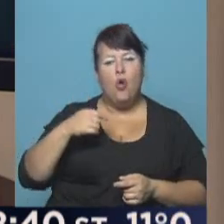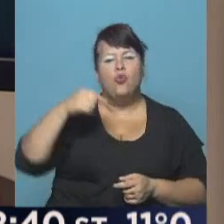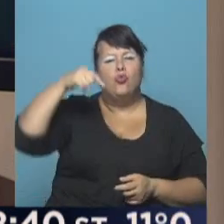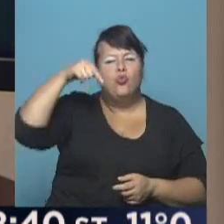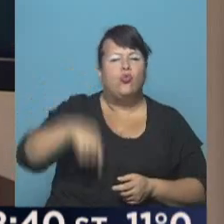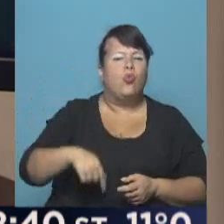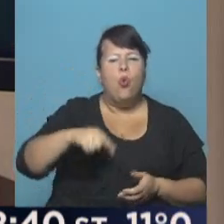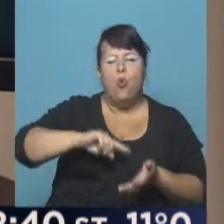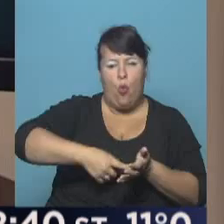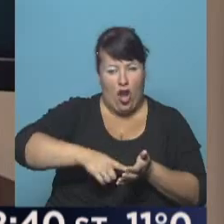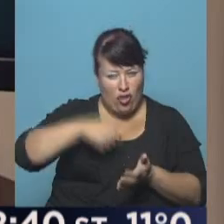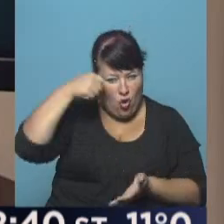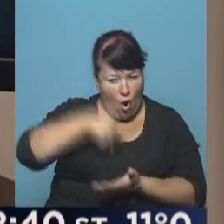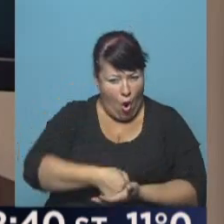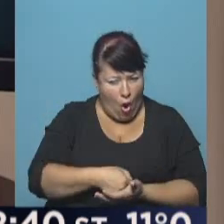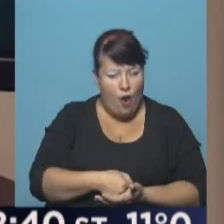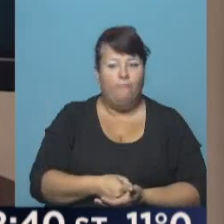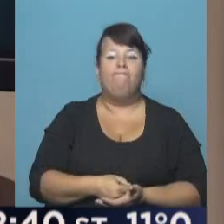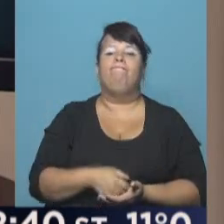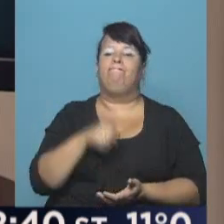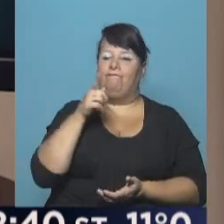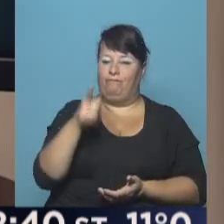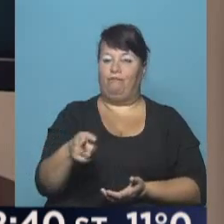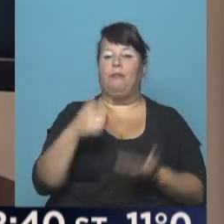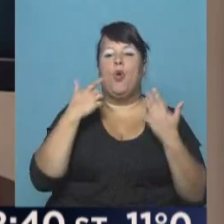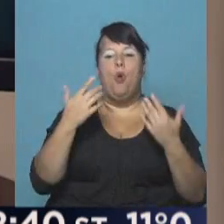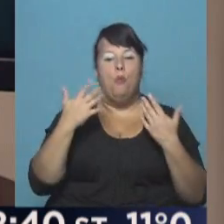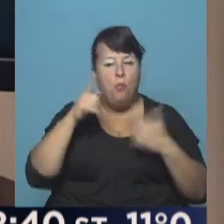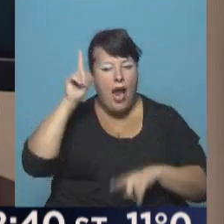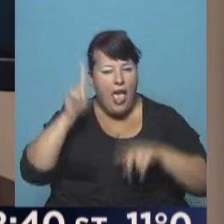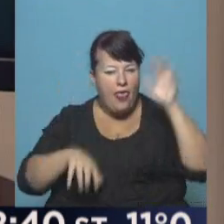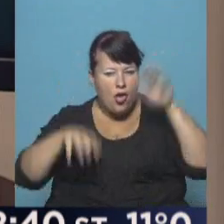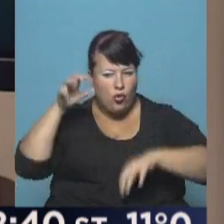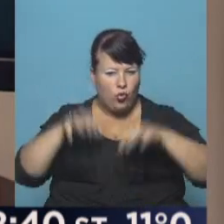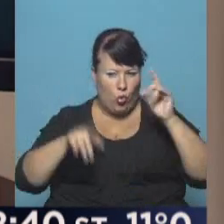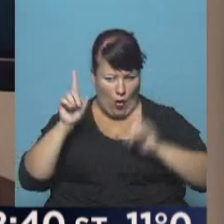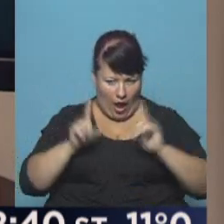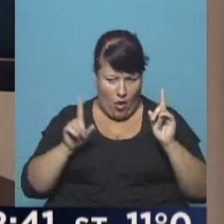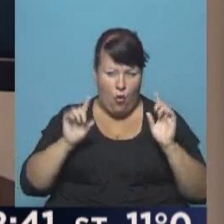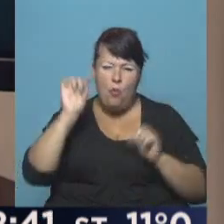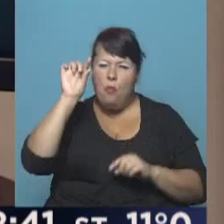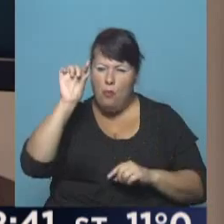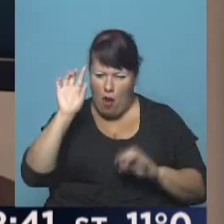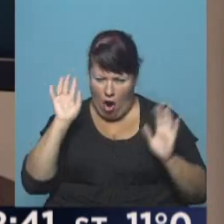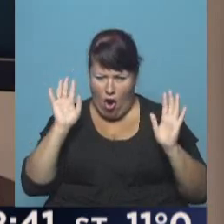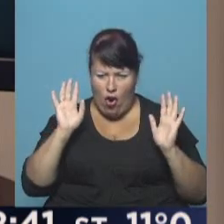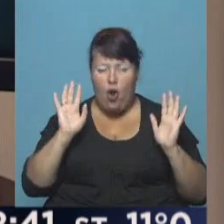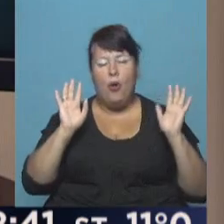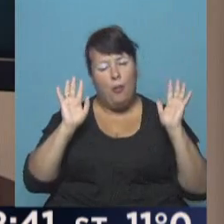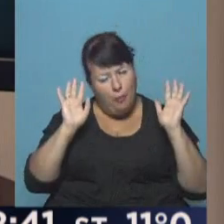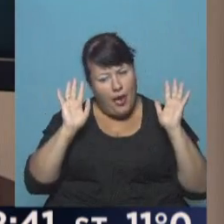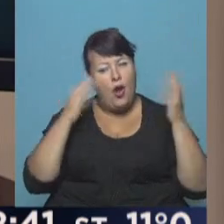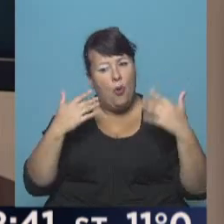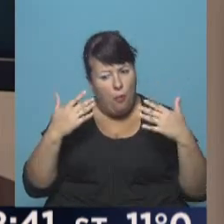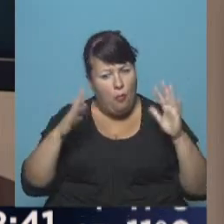sur de la provincia de Buenos Aires, aquí está la probabilidad de alguna precipitación, poquita, pero algo,